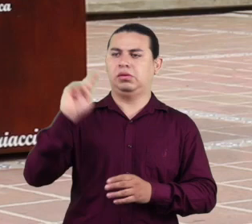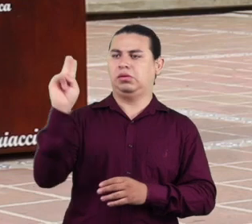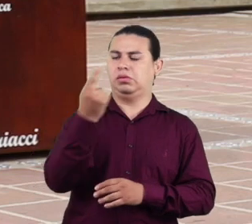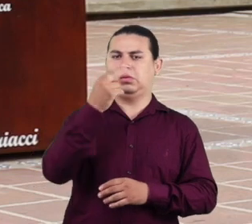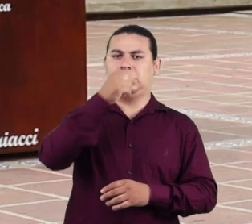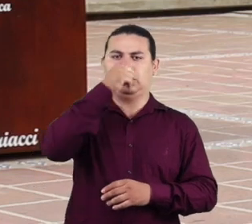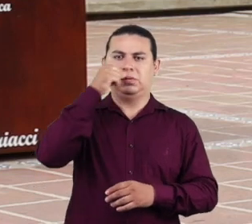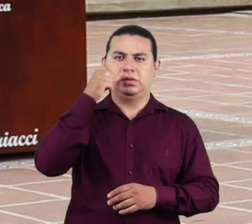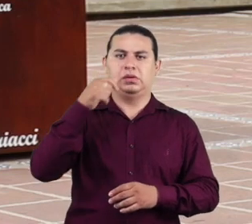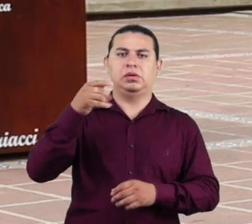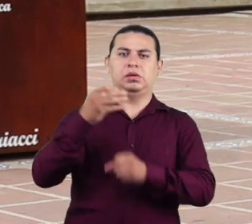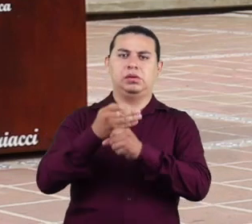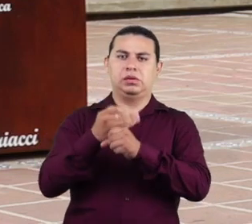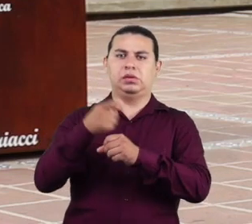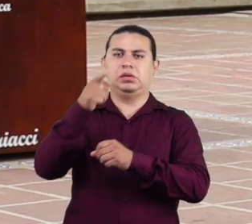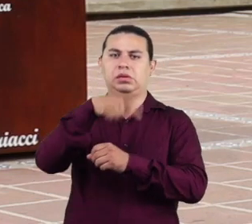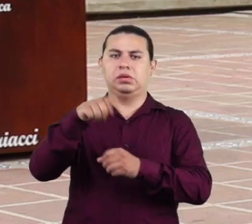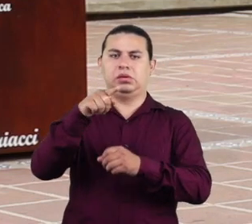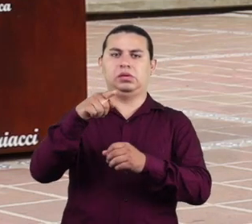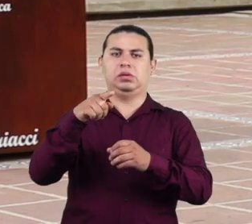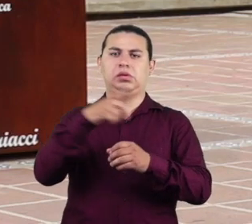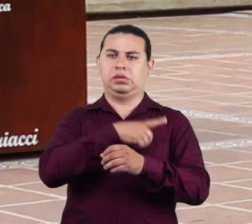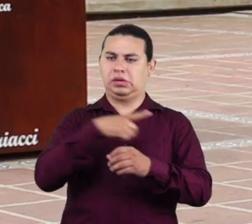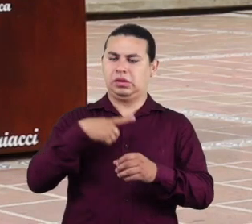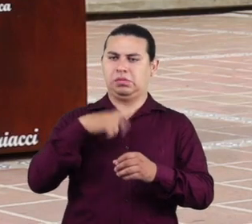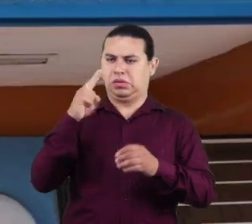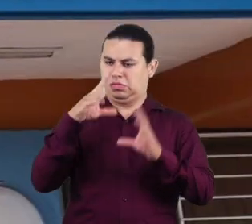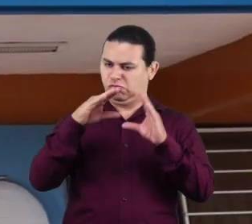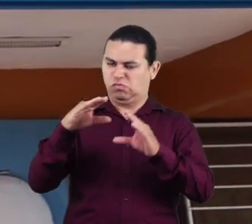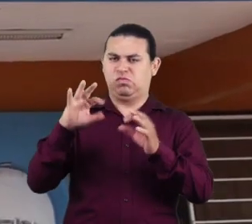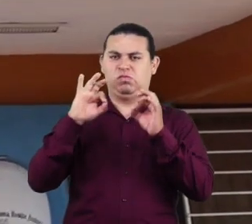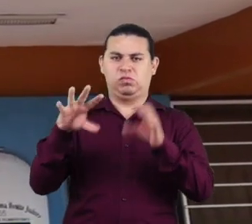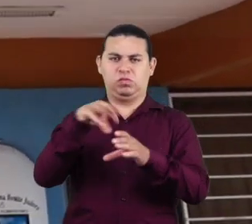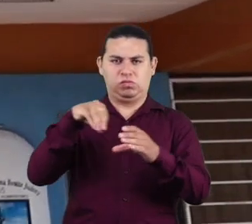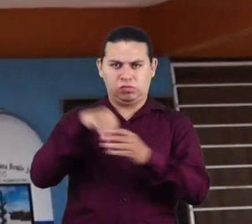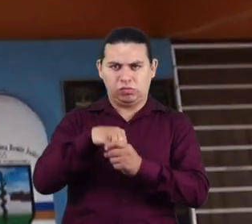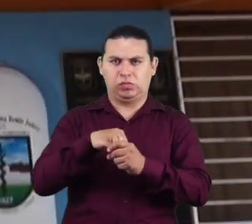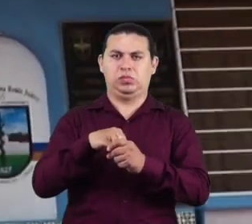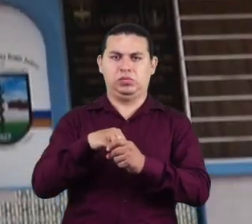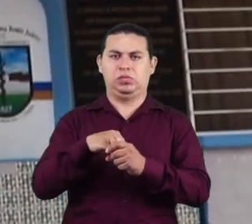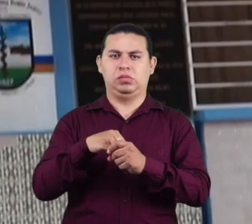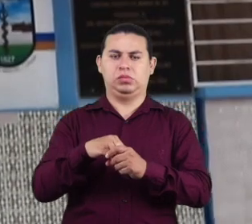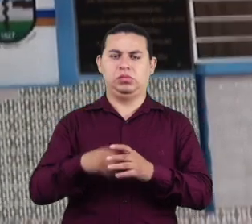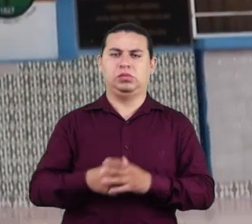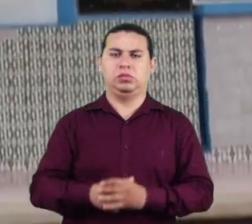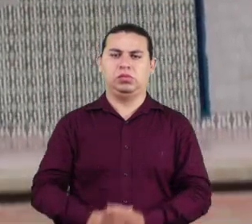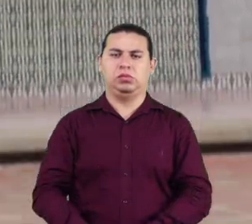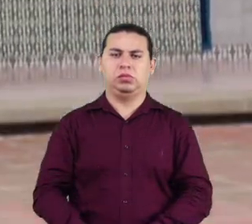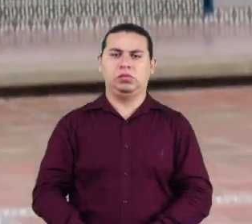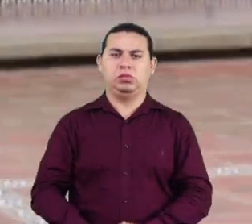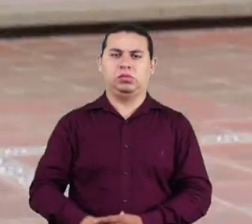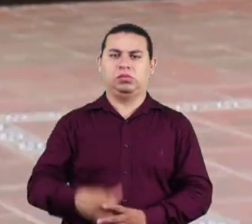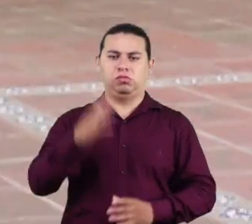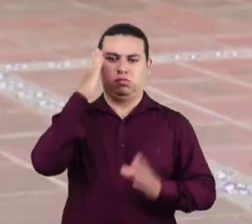los universitarios, la formación del médico debe ser una formación integral, de tal manera que la